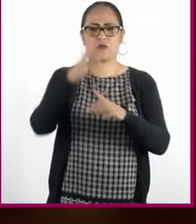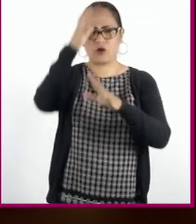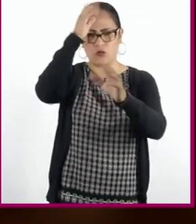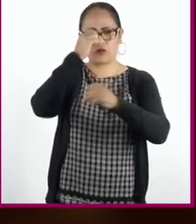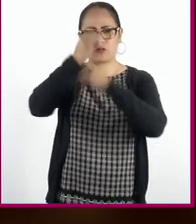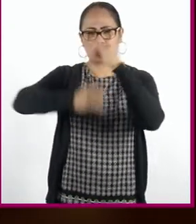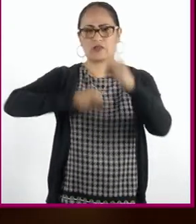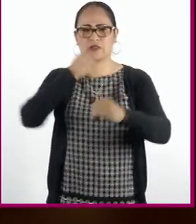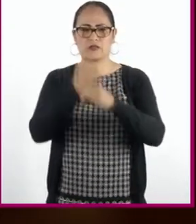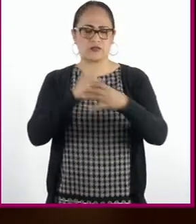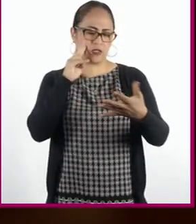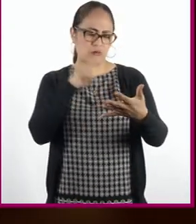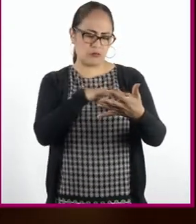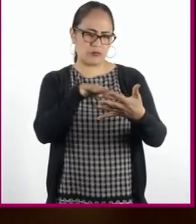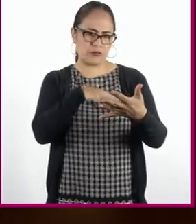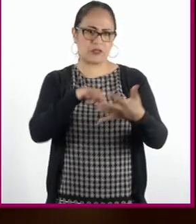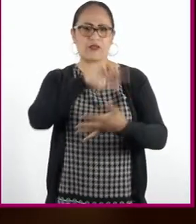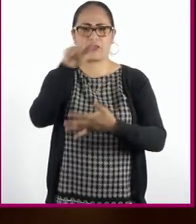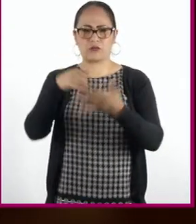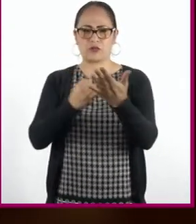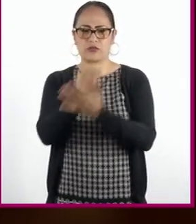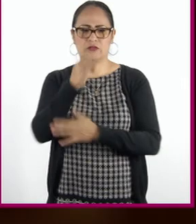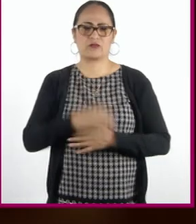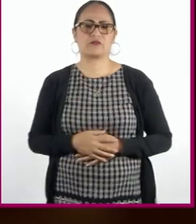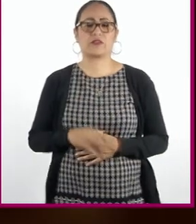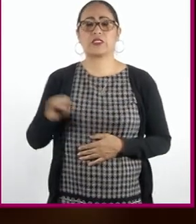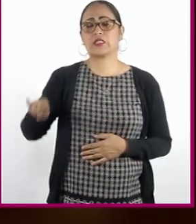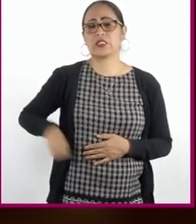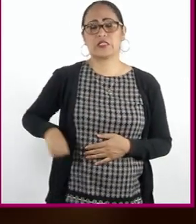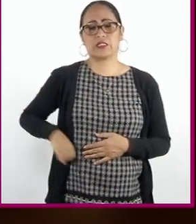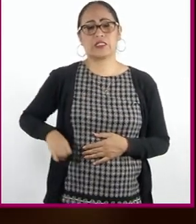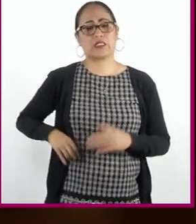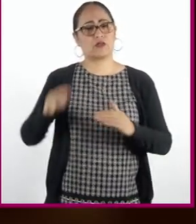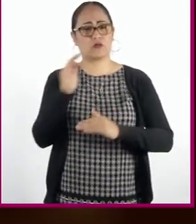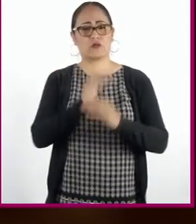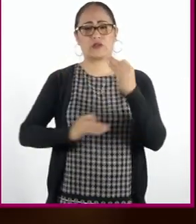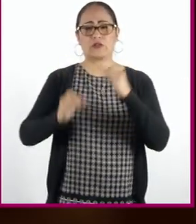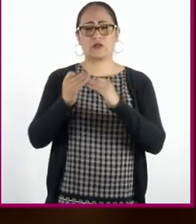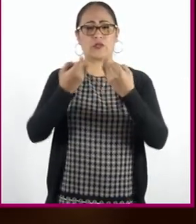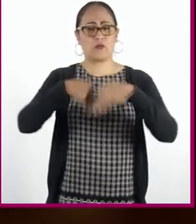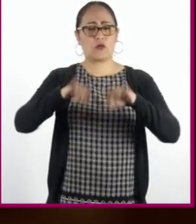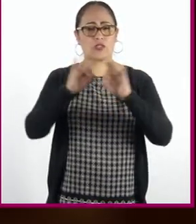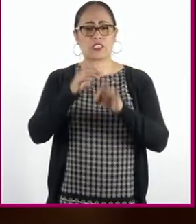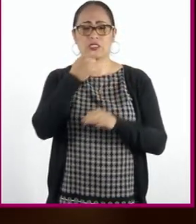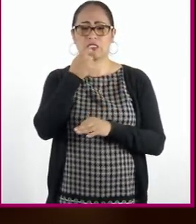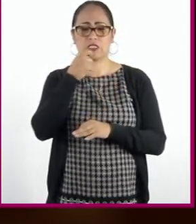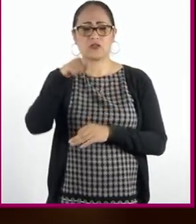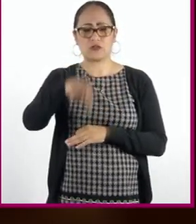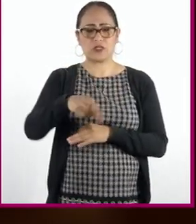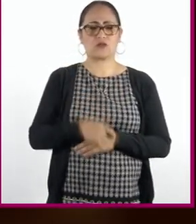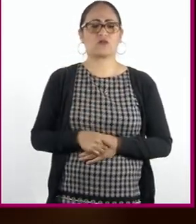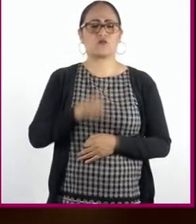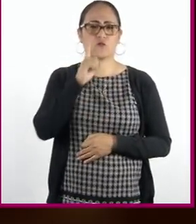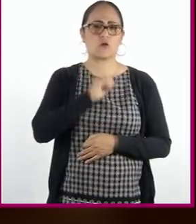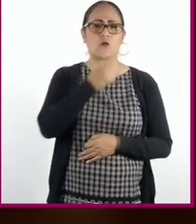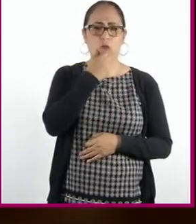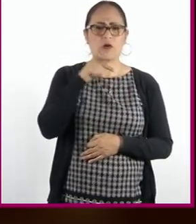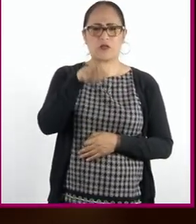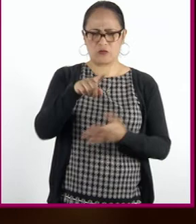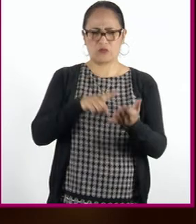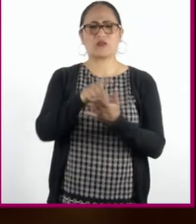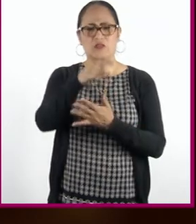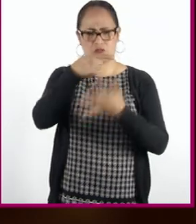considerar. El interés superior de los niños. Las niñas y niños como sujetos de derecho, y los derechos de